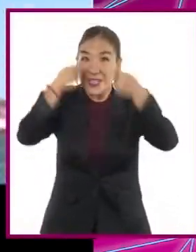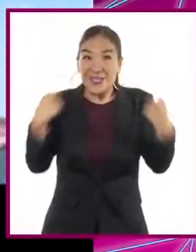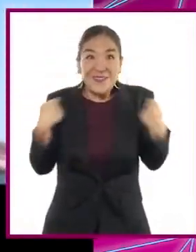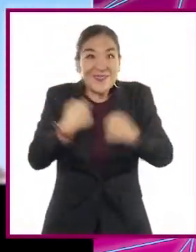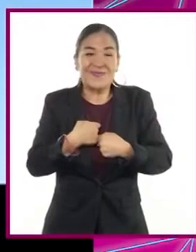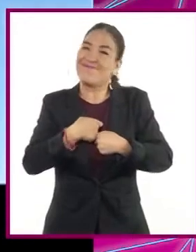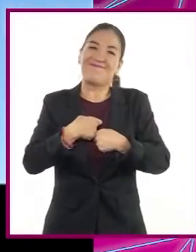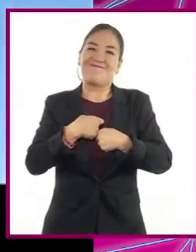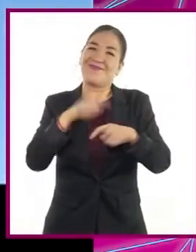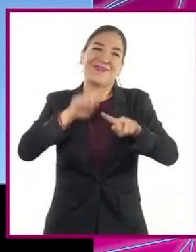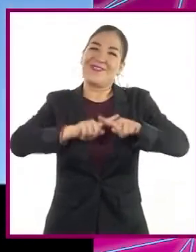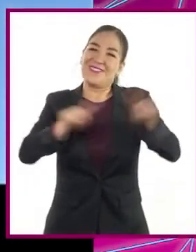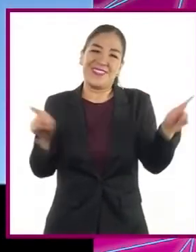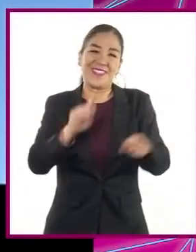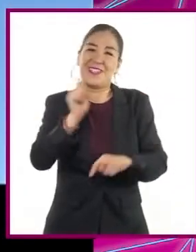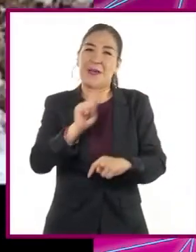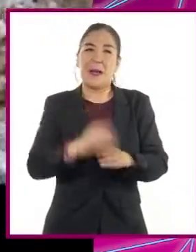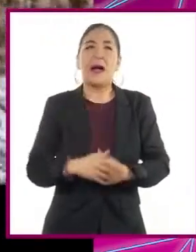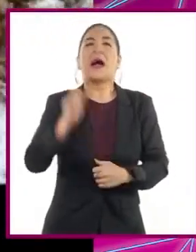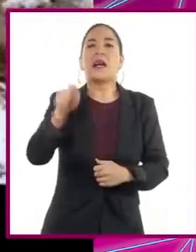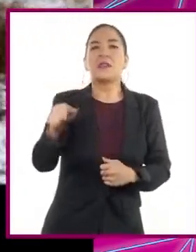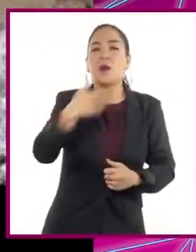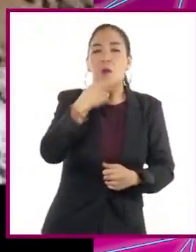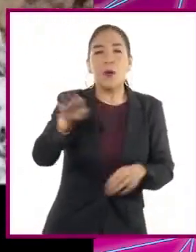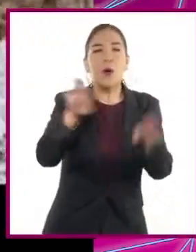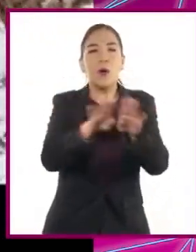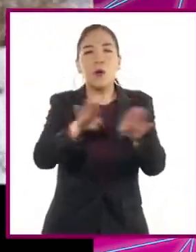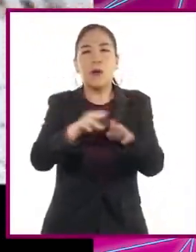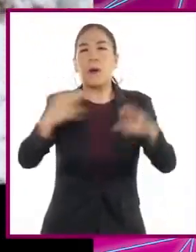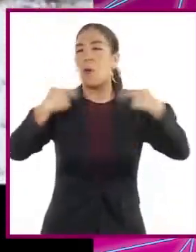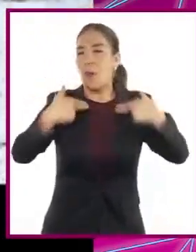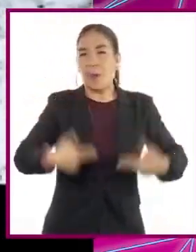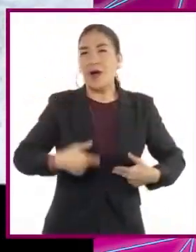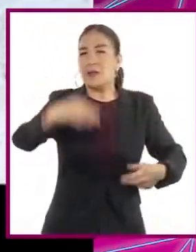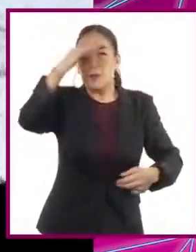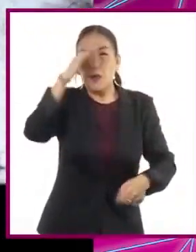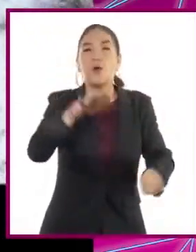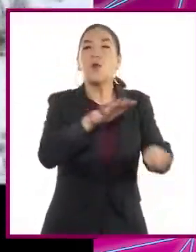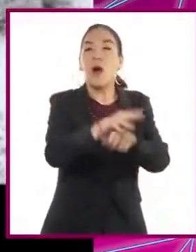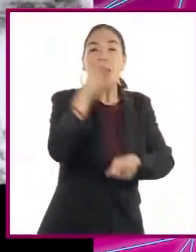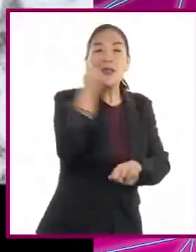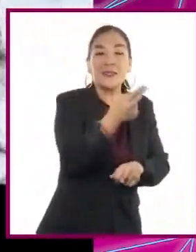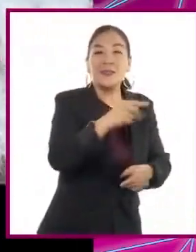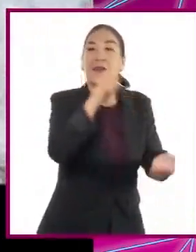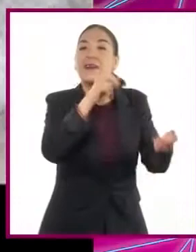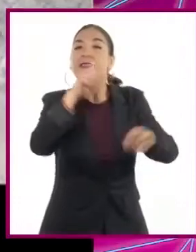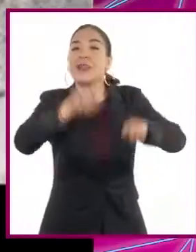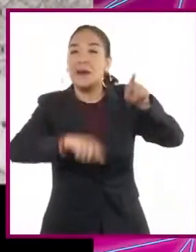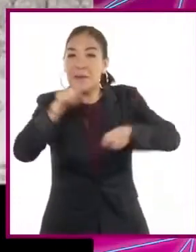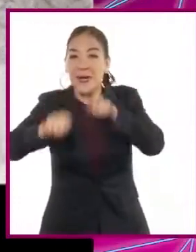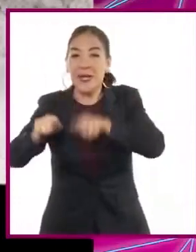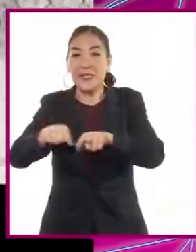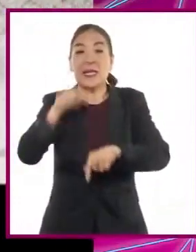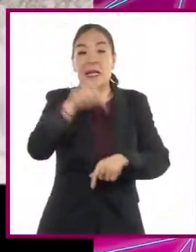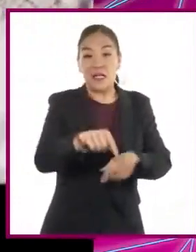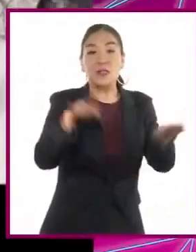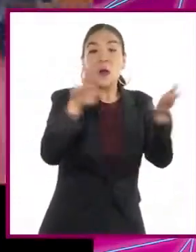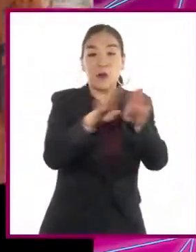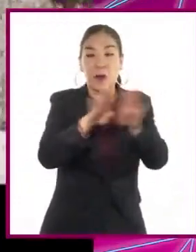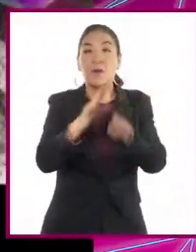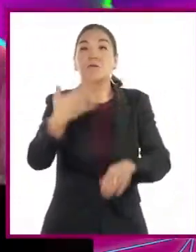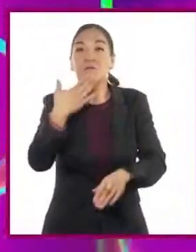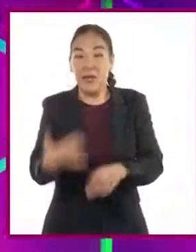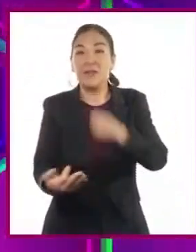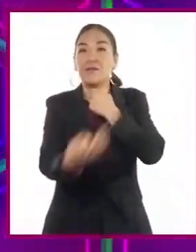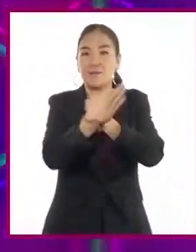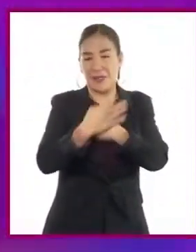una necesidad diferente. El hombre jerarquiza sus necesidades dependiendo del entorno que lo rodea. En la medida que las cubre, su calidad